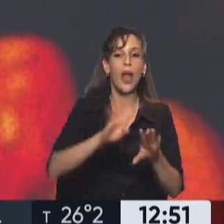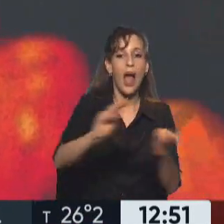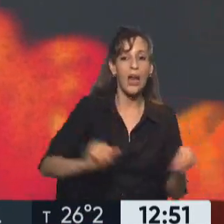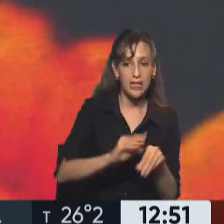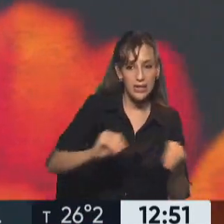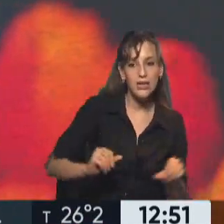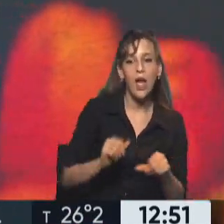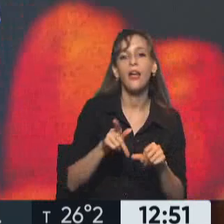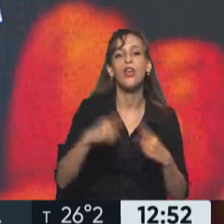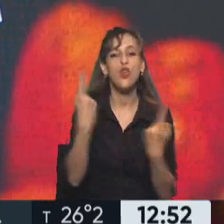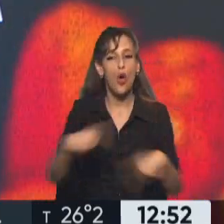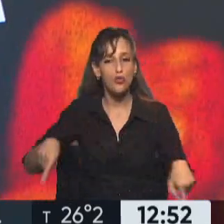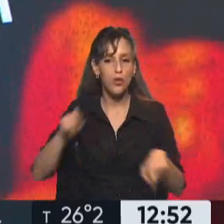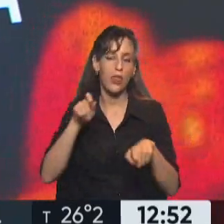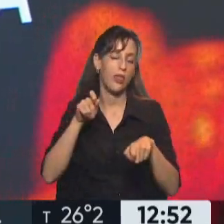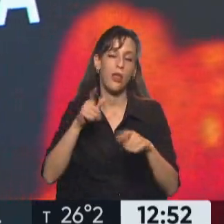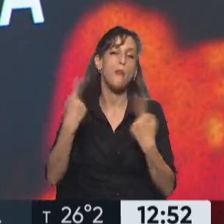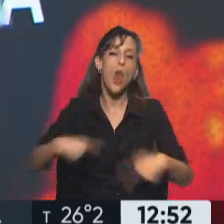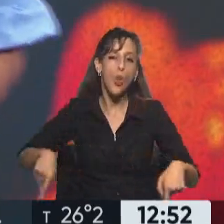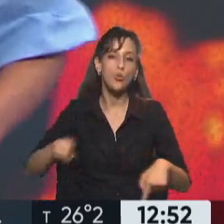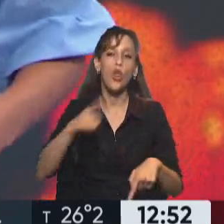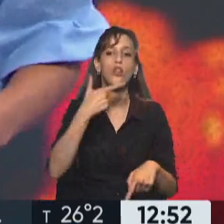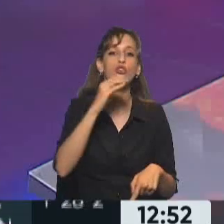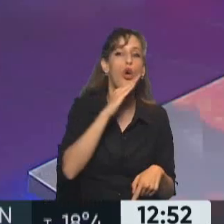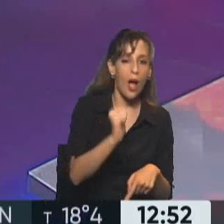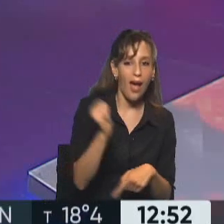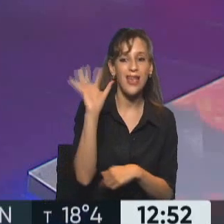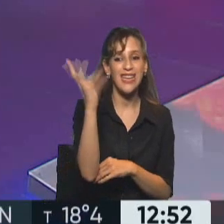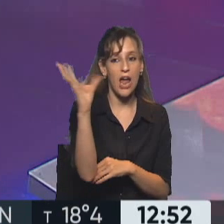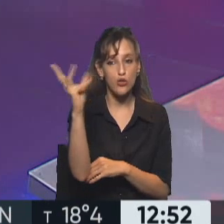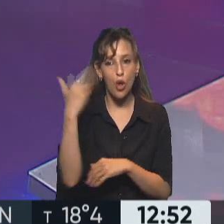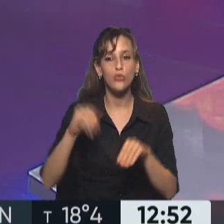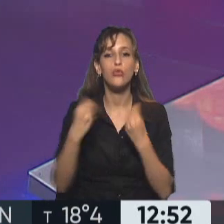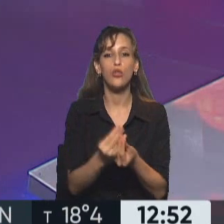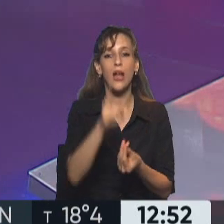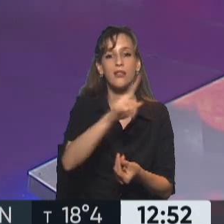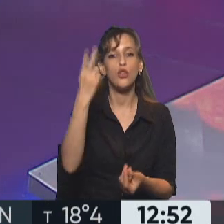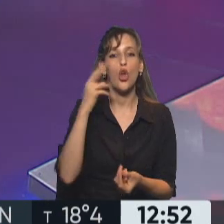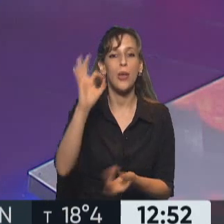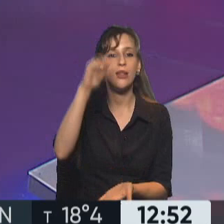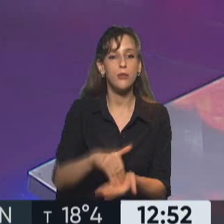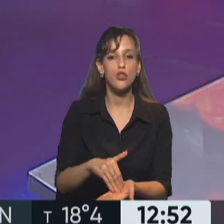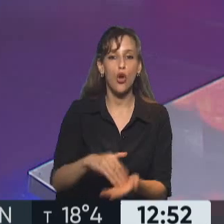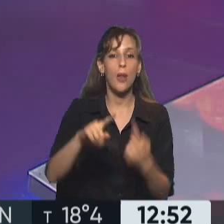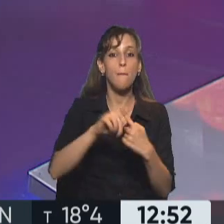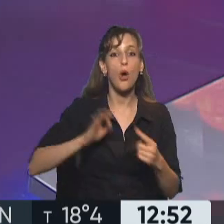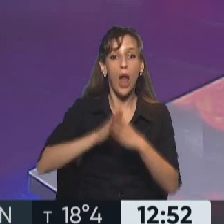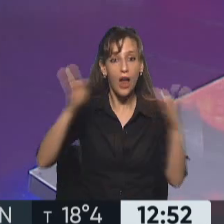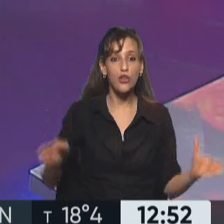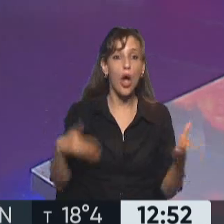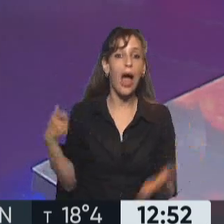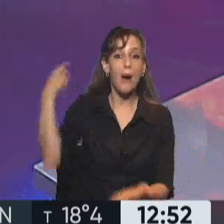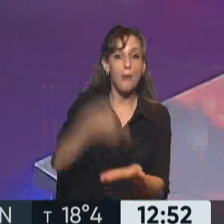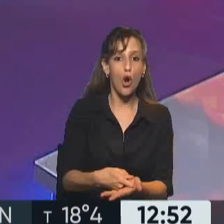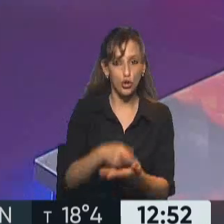decir, productos distintos, subproductos distintos, más o menos aportan 190 millones de dólares al año, se comprometen a fijar lo